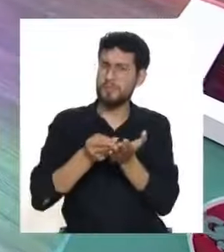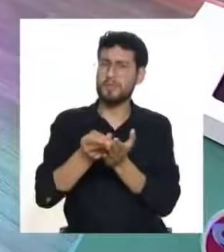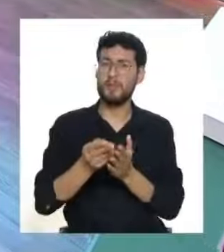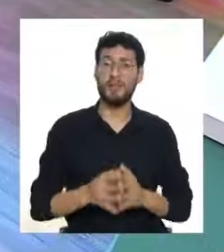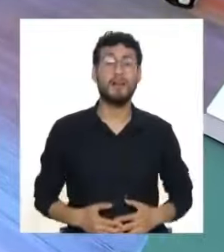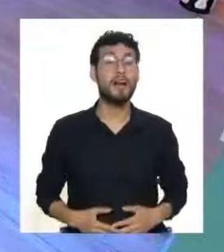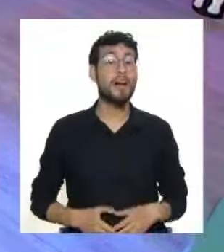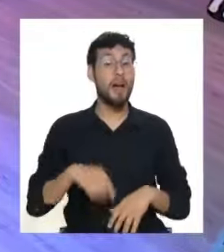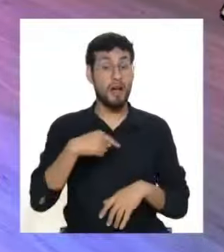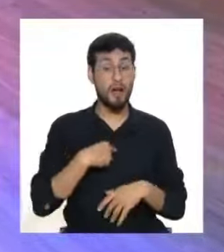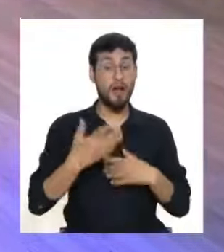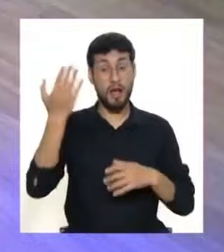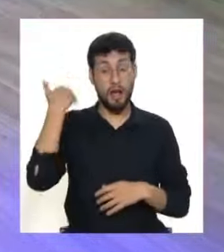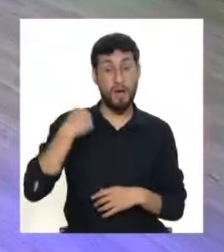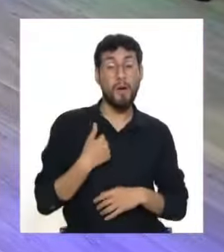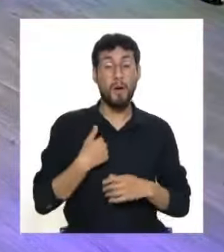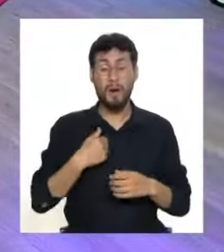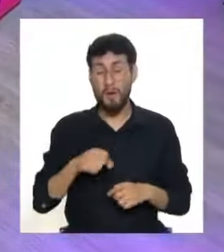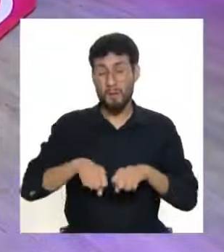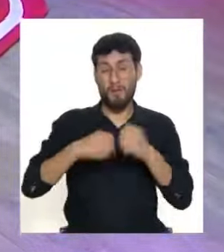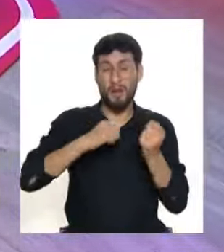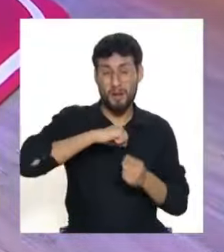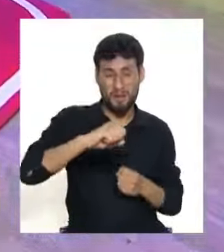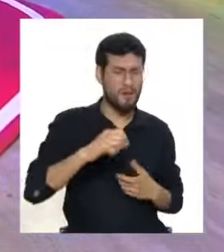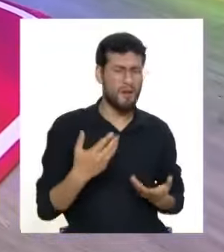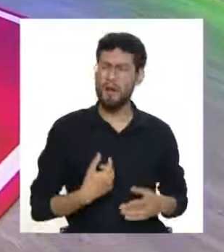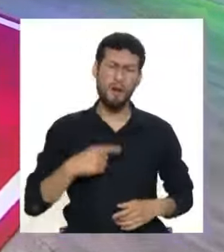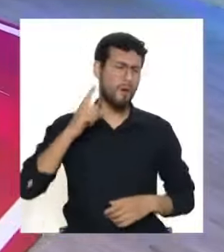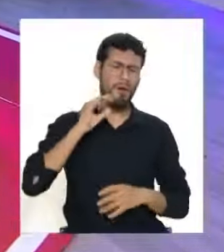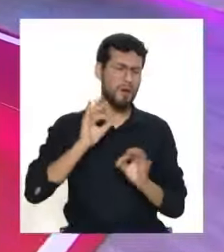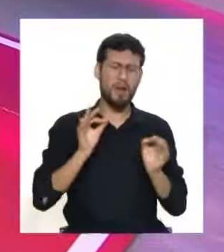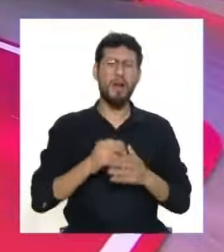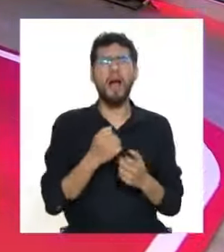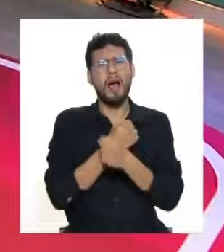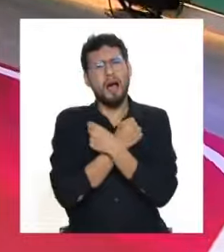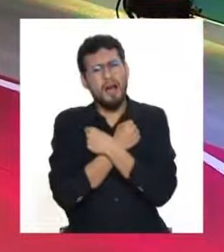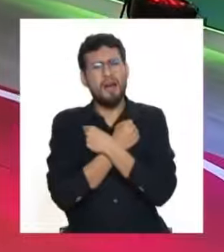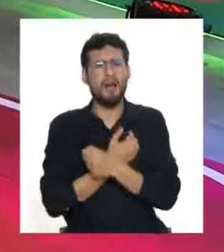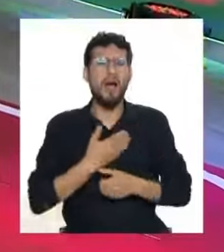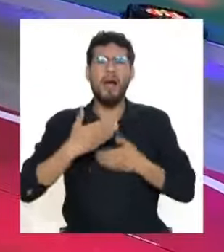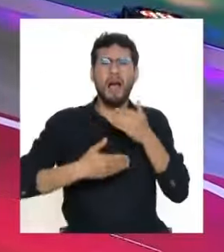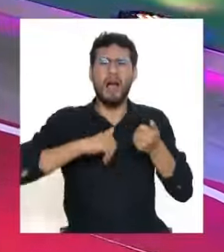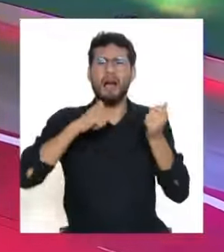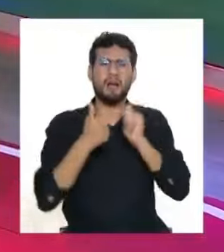Si te he traicionado, no fue de verdad. El amor siempre acaba y el